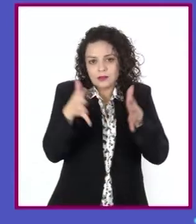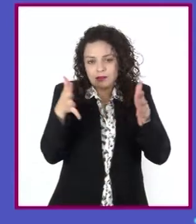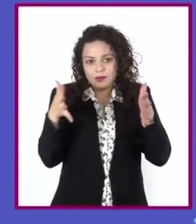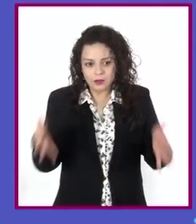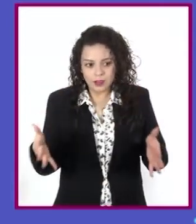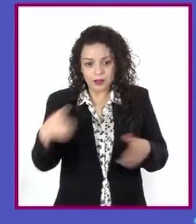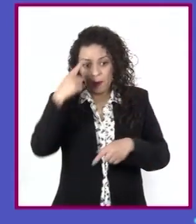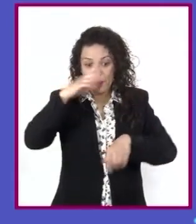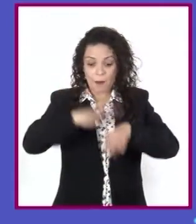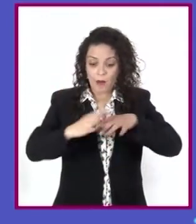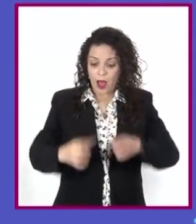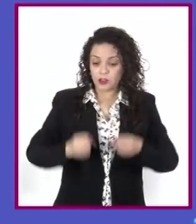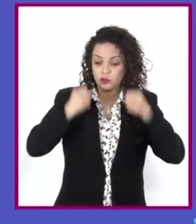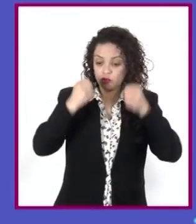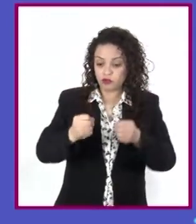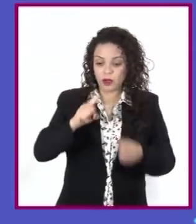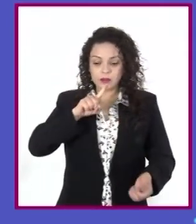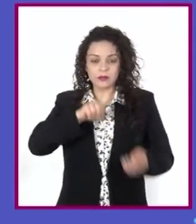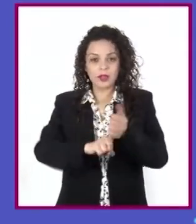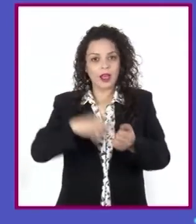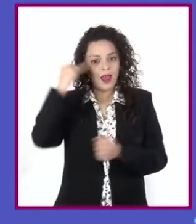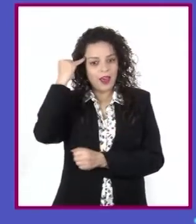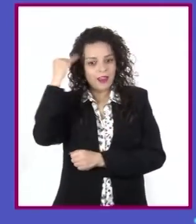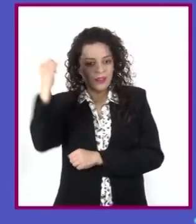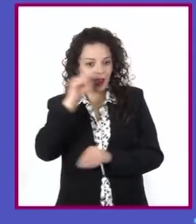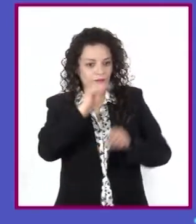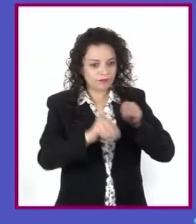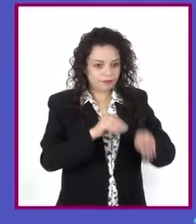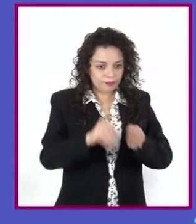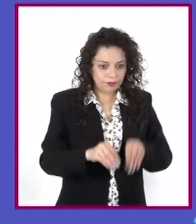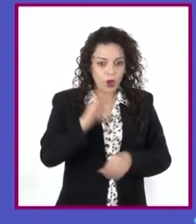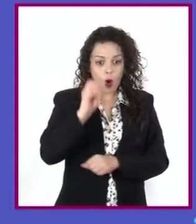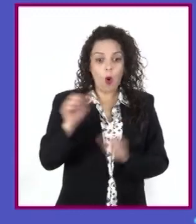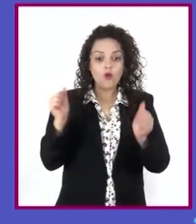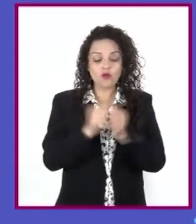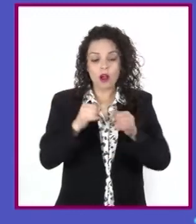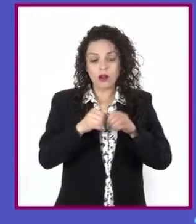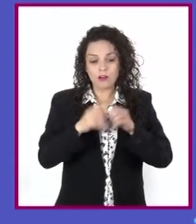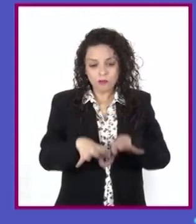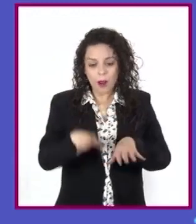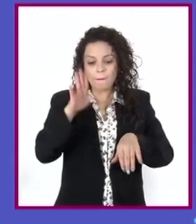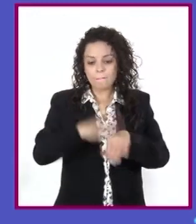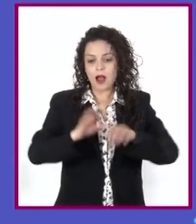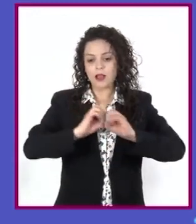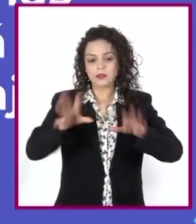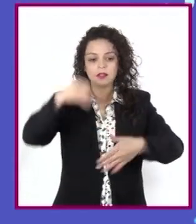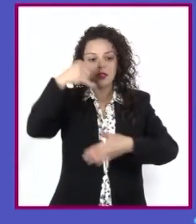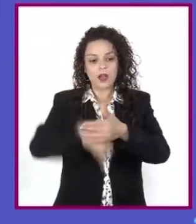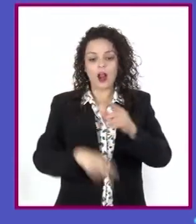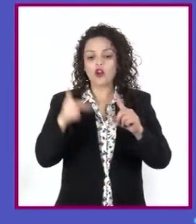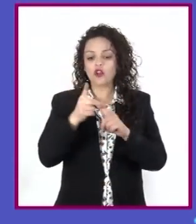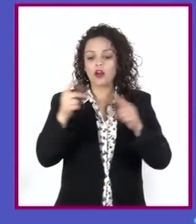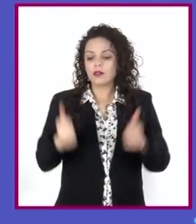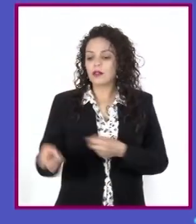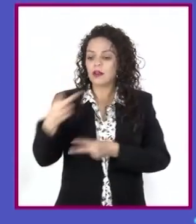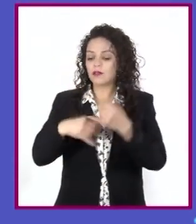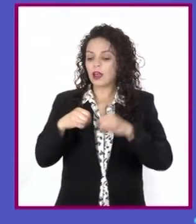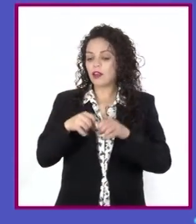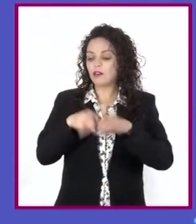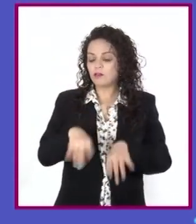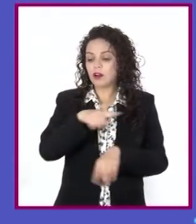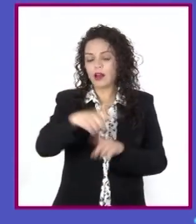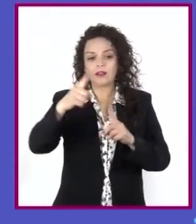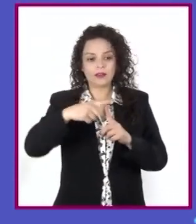idea. 3. Argumentar o referir a las fuentes en las que está fundamentado el trabajo. 4. Remitir a